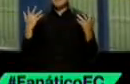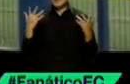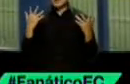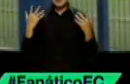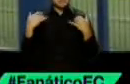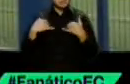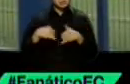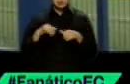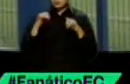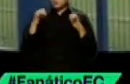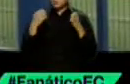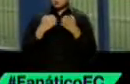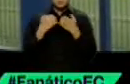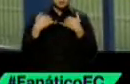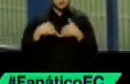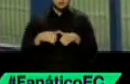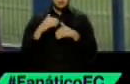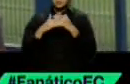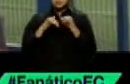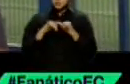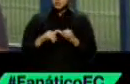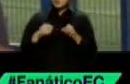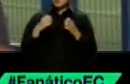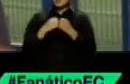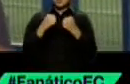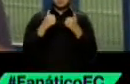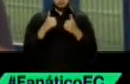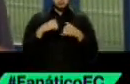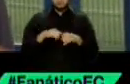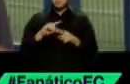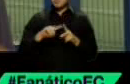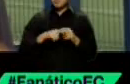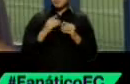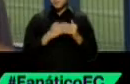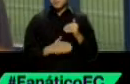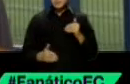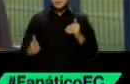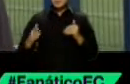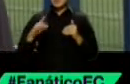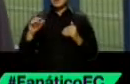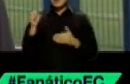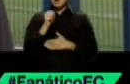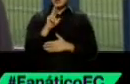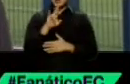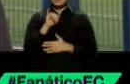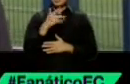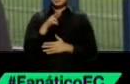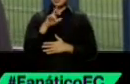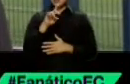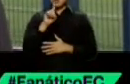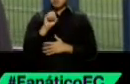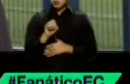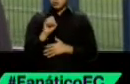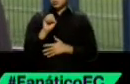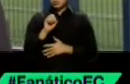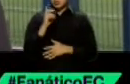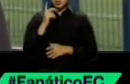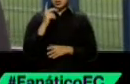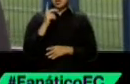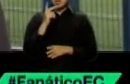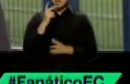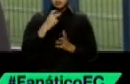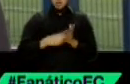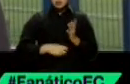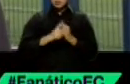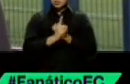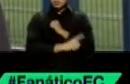darle continuidad, ¿no?, a lo que viene actuando el equipo. En principio recuperamos a Richard por sanción, que había estado la